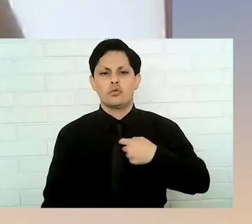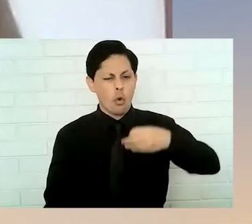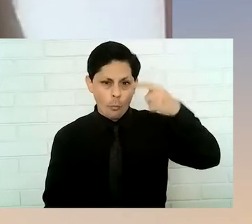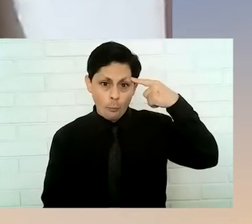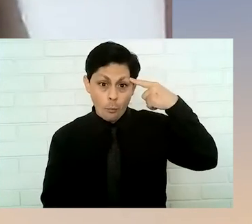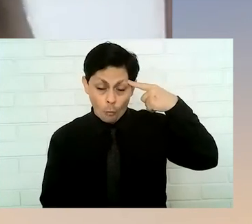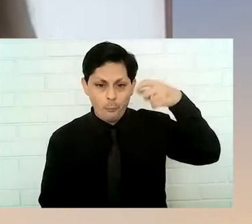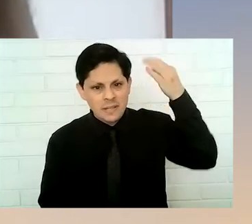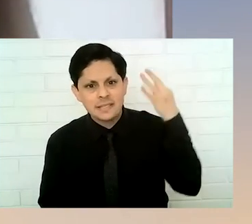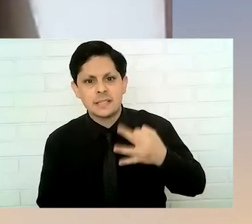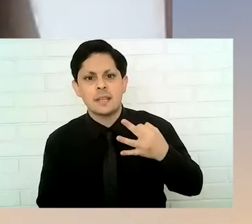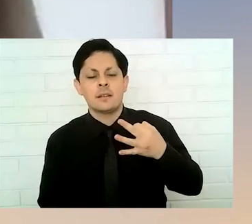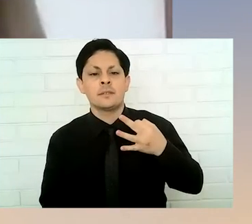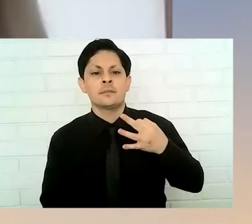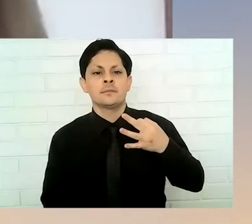convencida. No